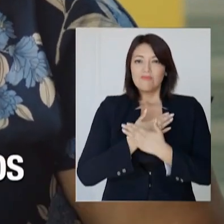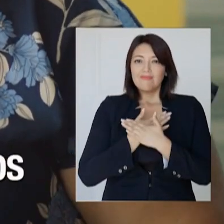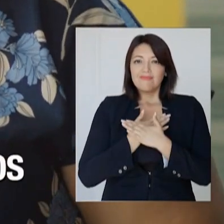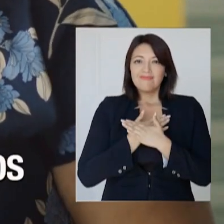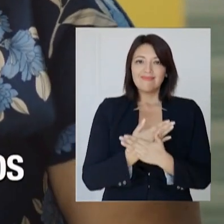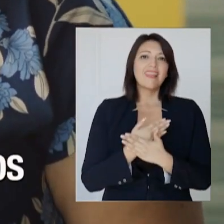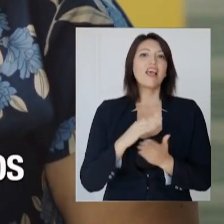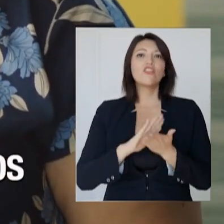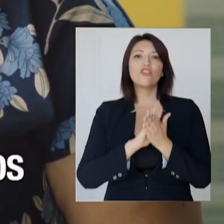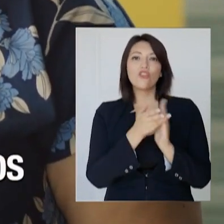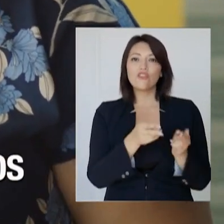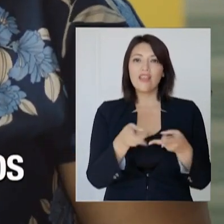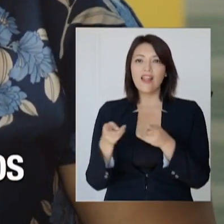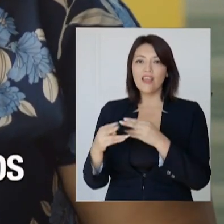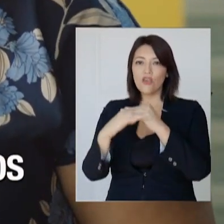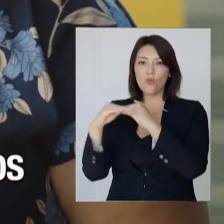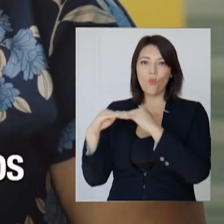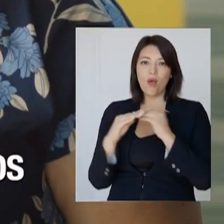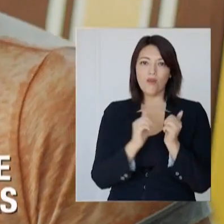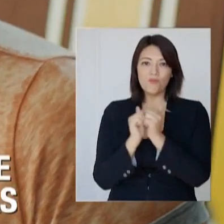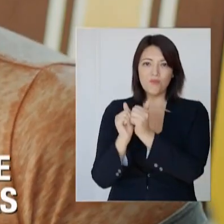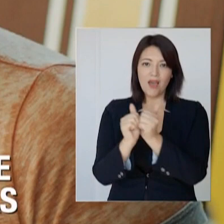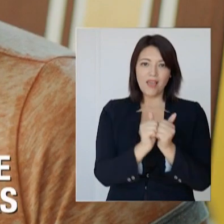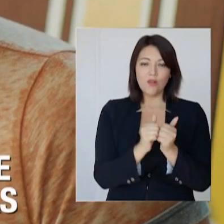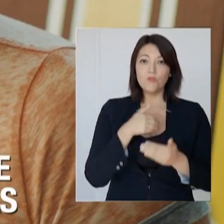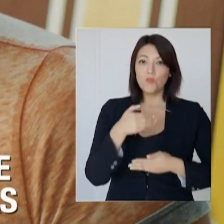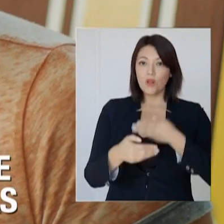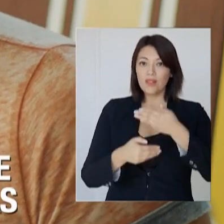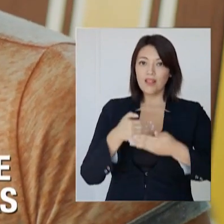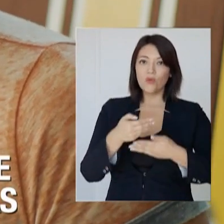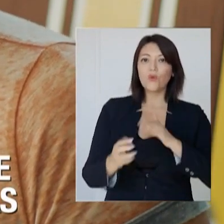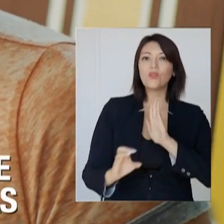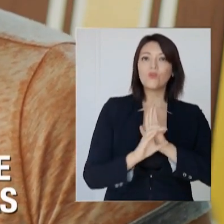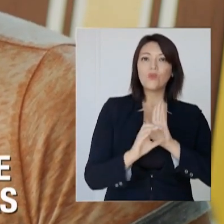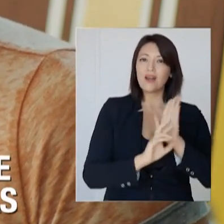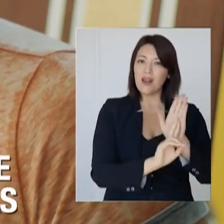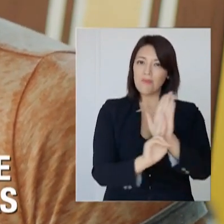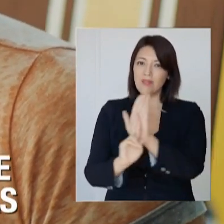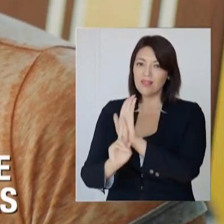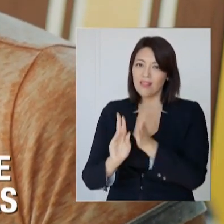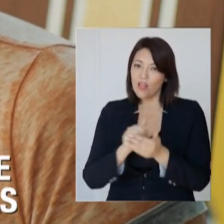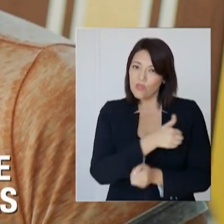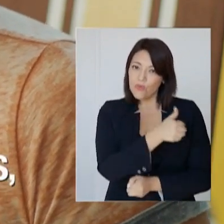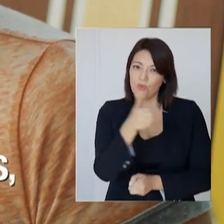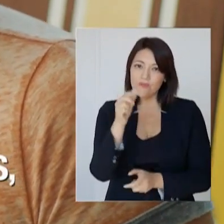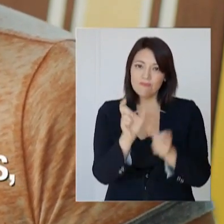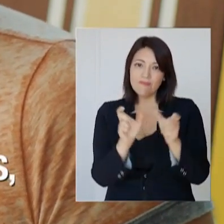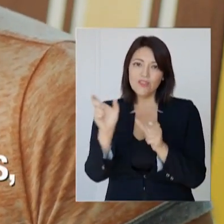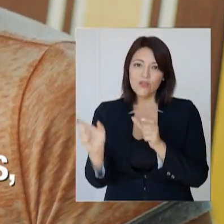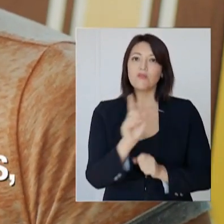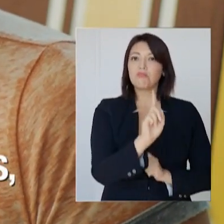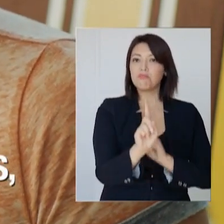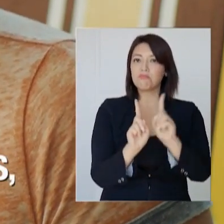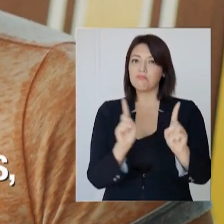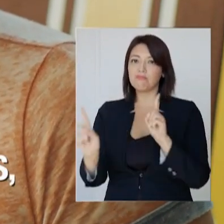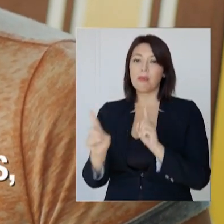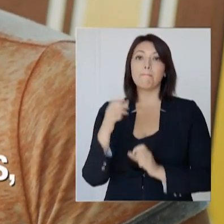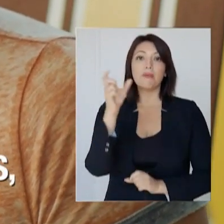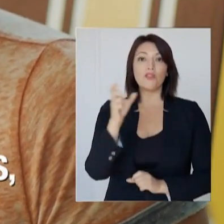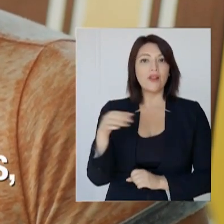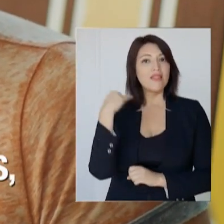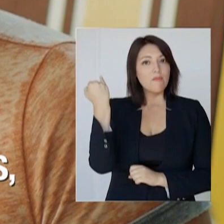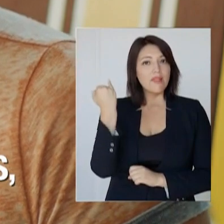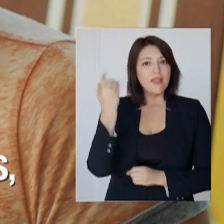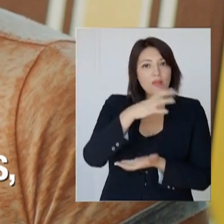de ser y de amar, que me entregue los mismos derechos que a todos mis compatriotas. Queremos un proceso constituyente que represente a todas las personas, que represente a